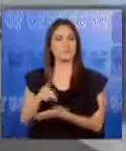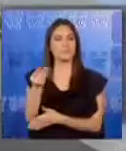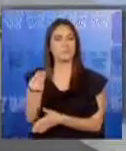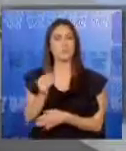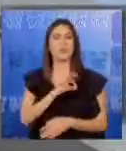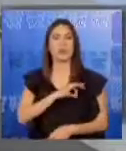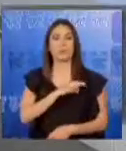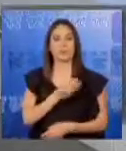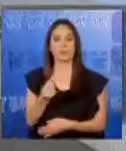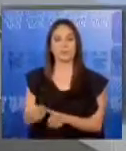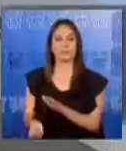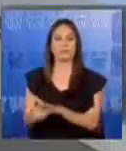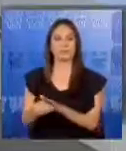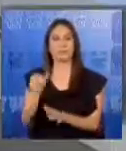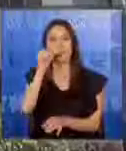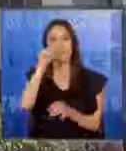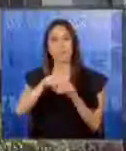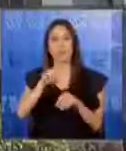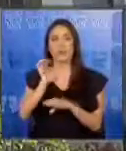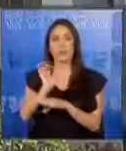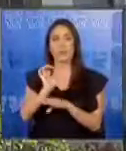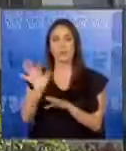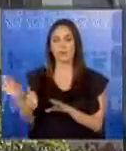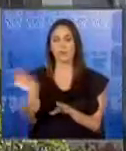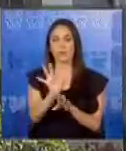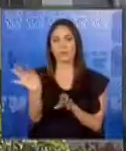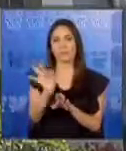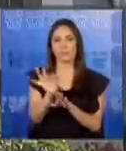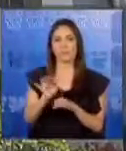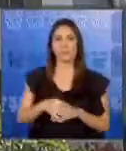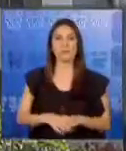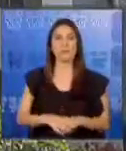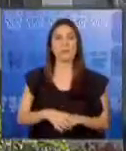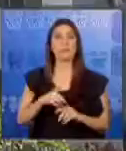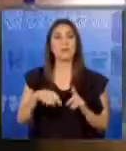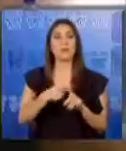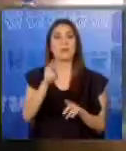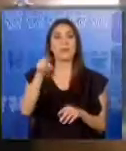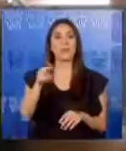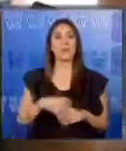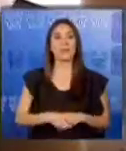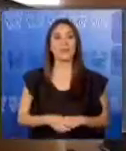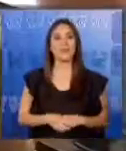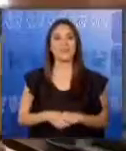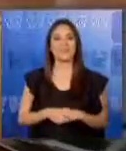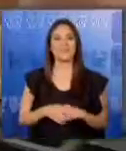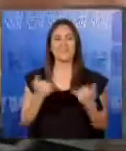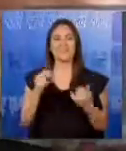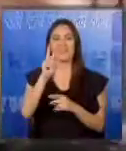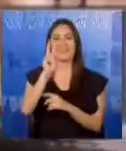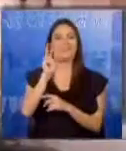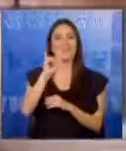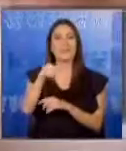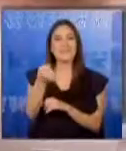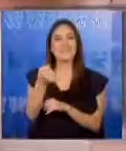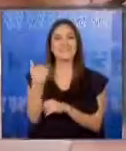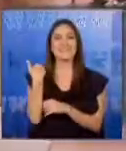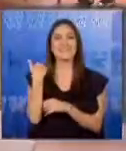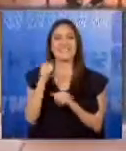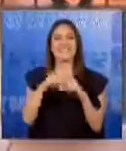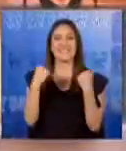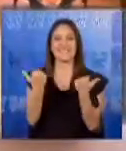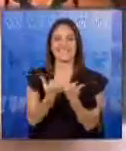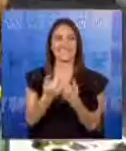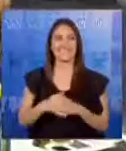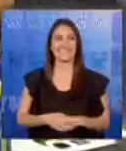para obtener contratos en Petro Ecuador entre diciembre 2012 y julio 2015. A la par, la mañana de este jueves no se pudo instalar la audiencia